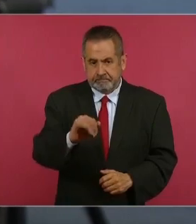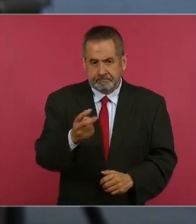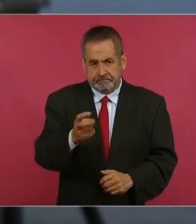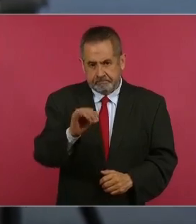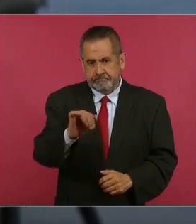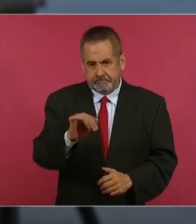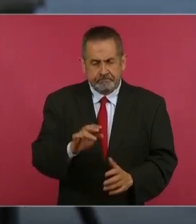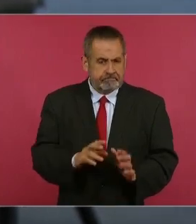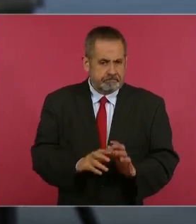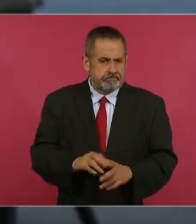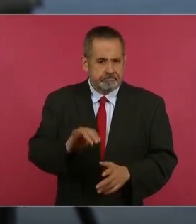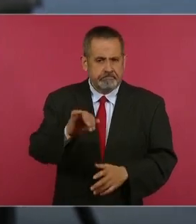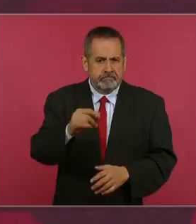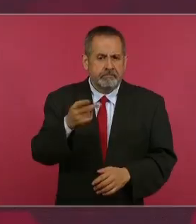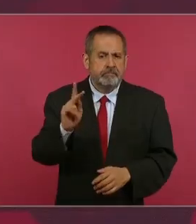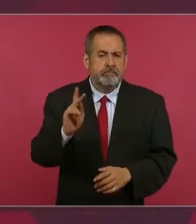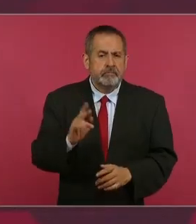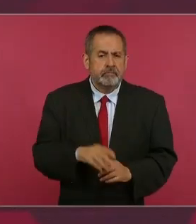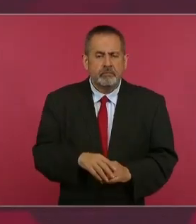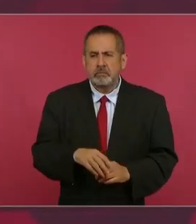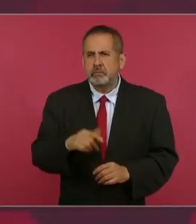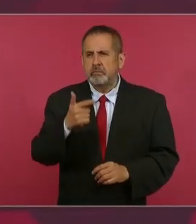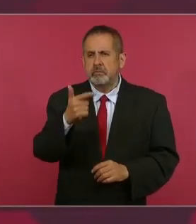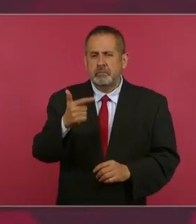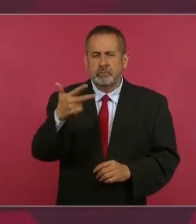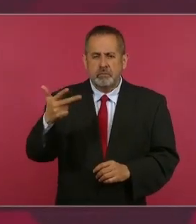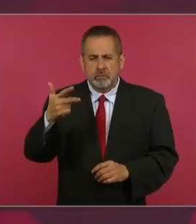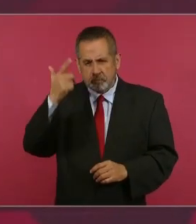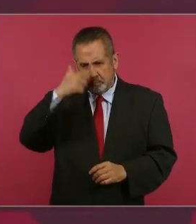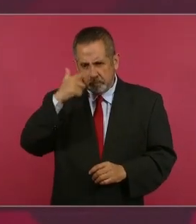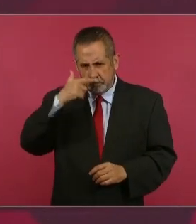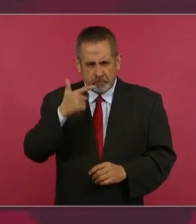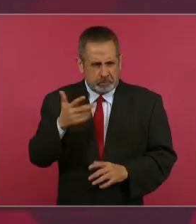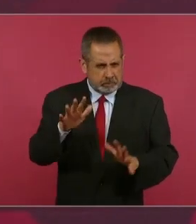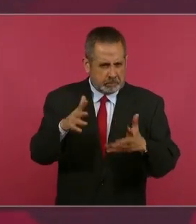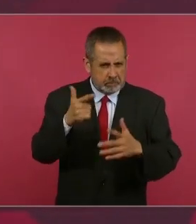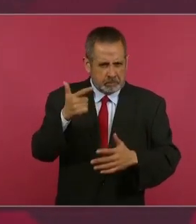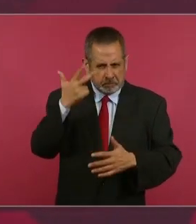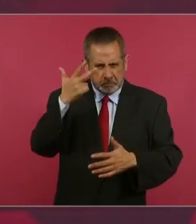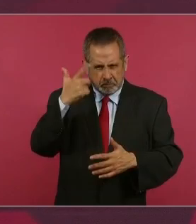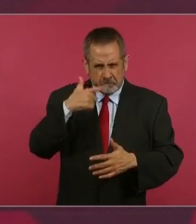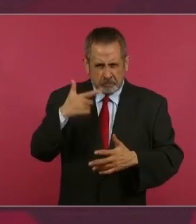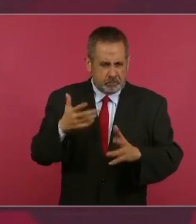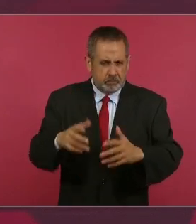Sí. Nada más que como 7, 8 de la noche. ¿Y